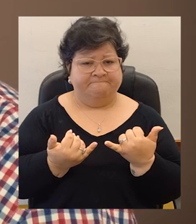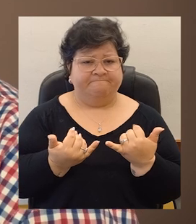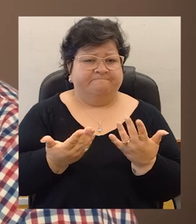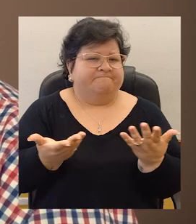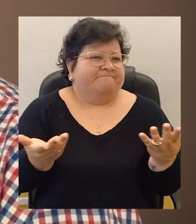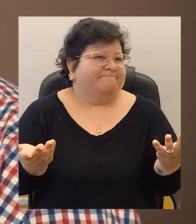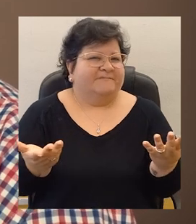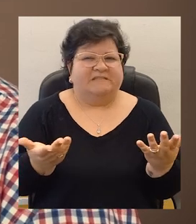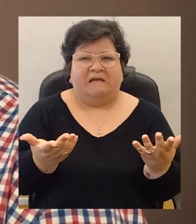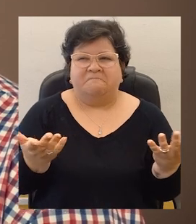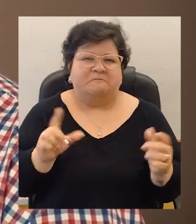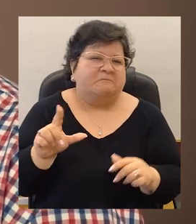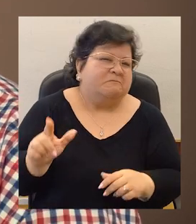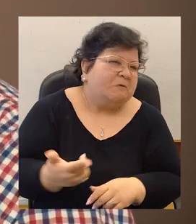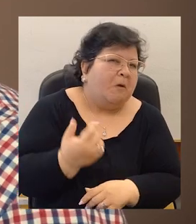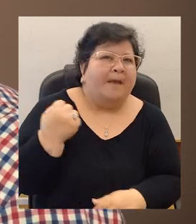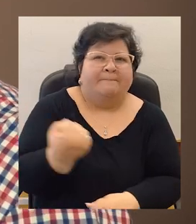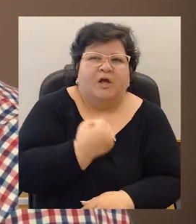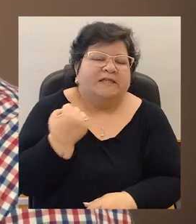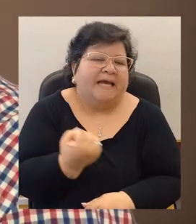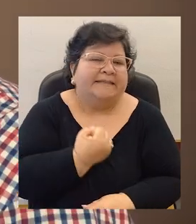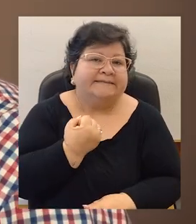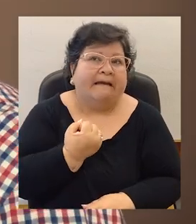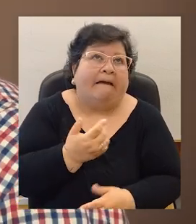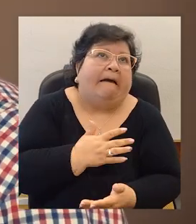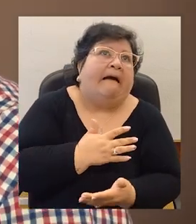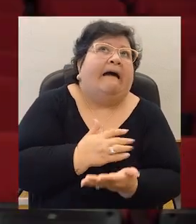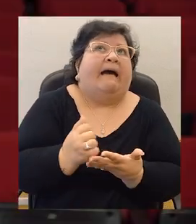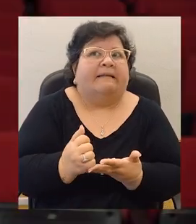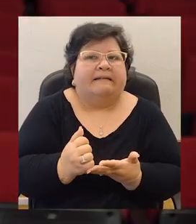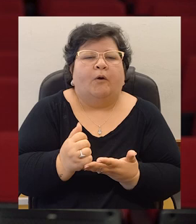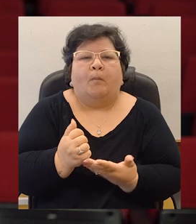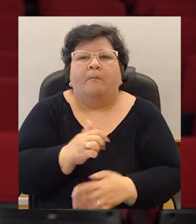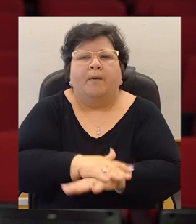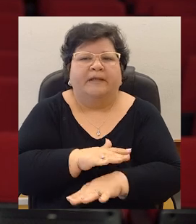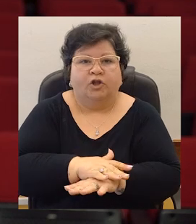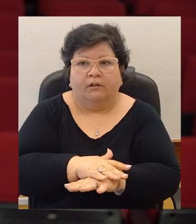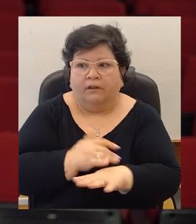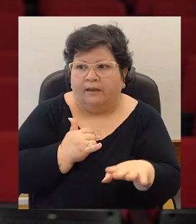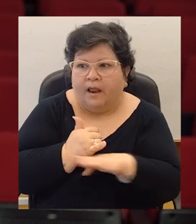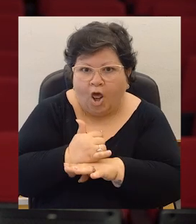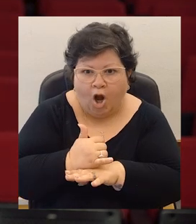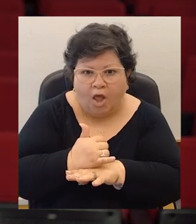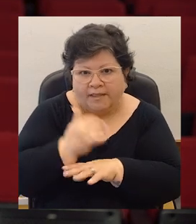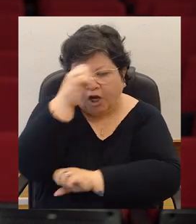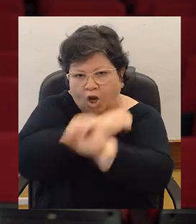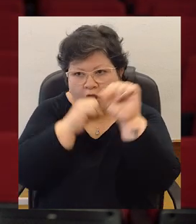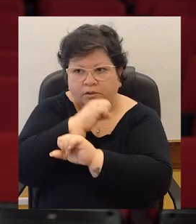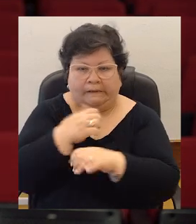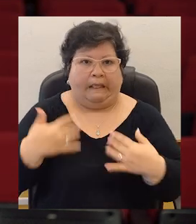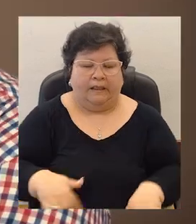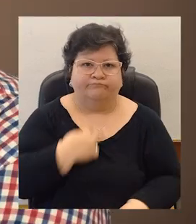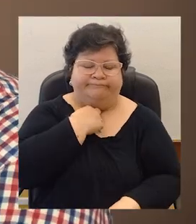tiene casi significado o creemos que no tiene significado hasta que algo falla tecnológicamente y después están los